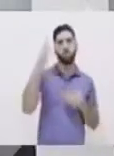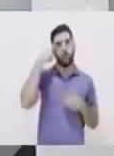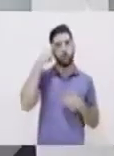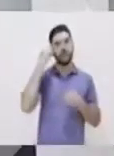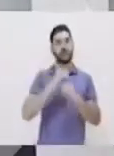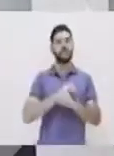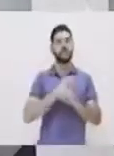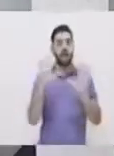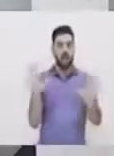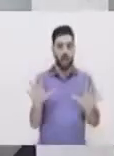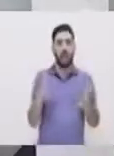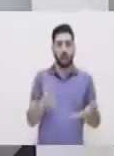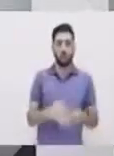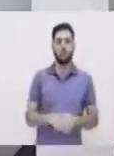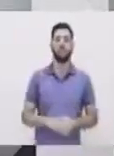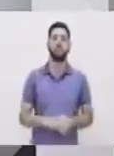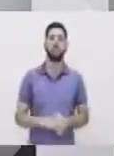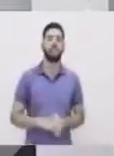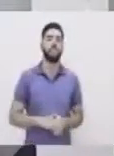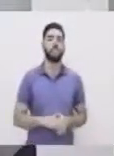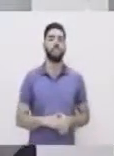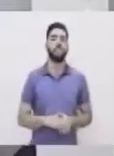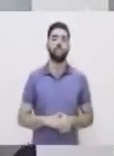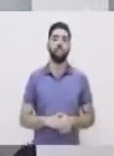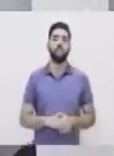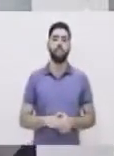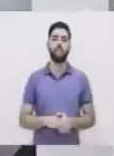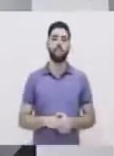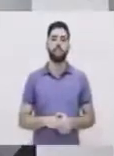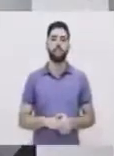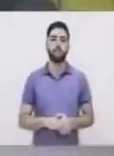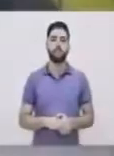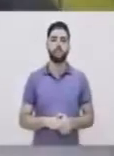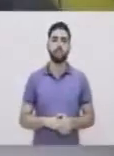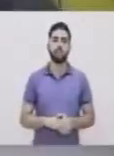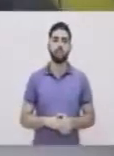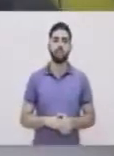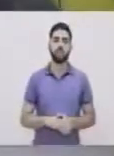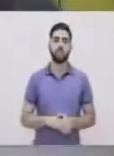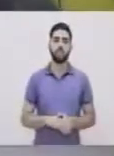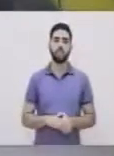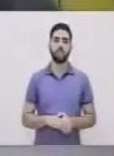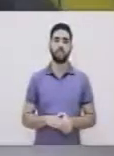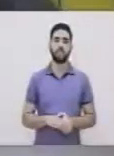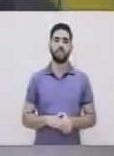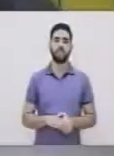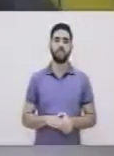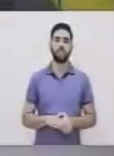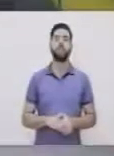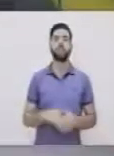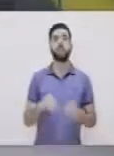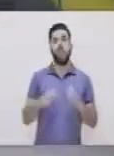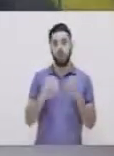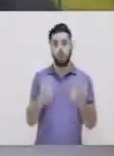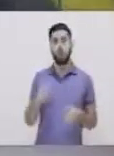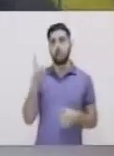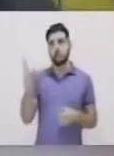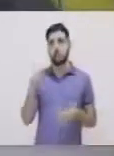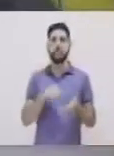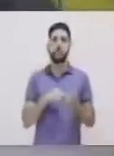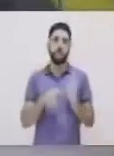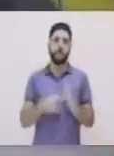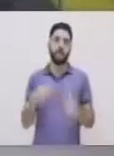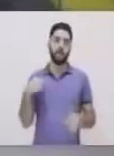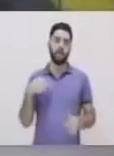digamos, clara, ¿verdad? Al escuchar la música. Definitivamente, y es que pues está en nosotros